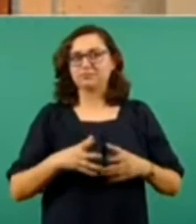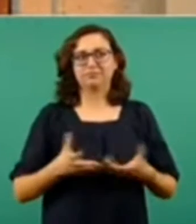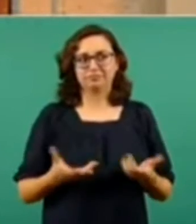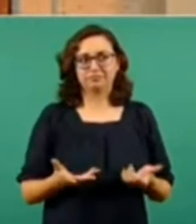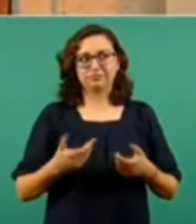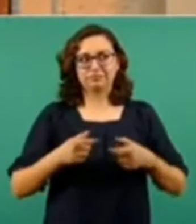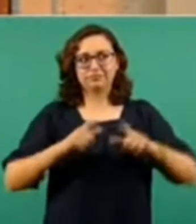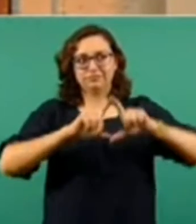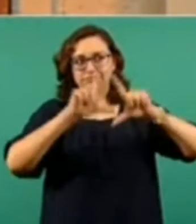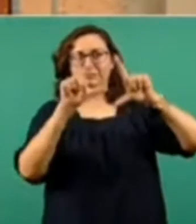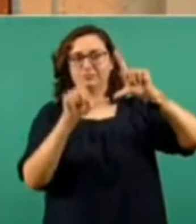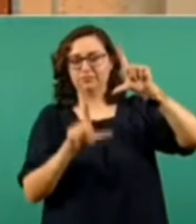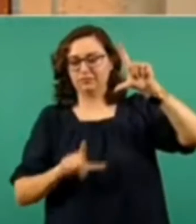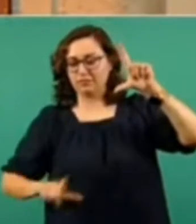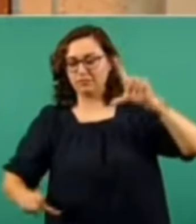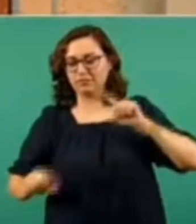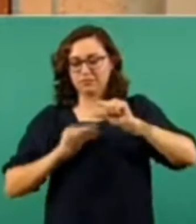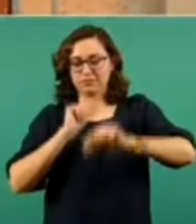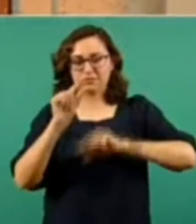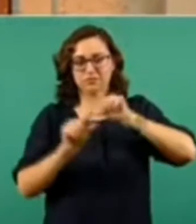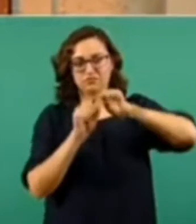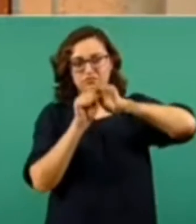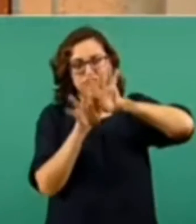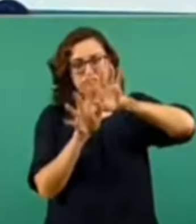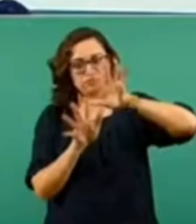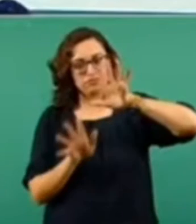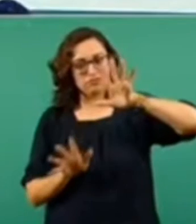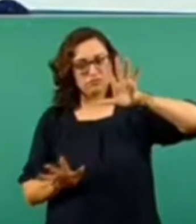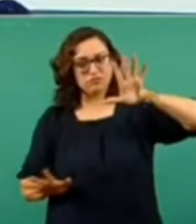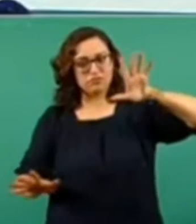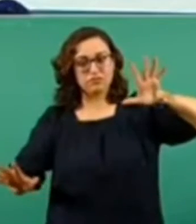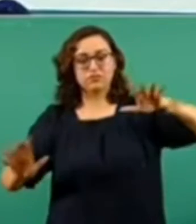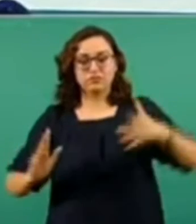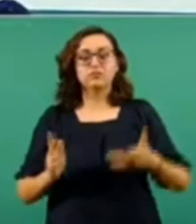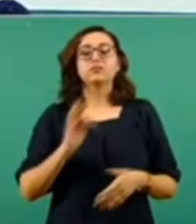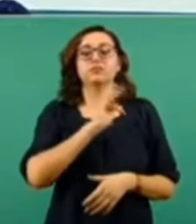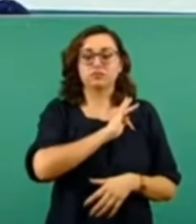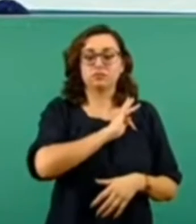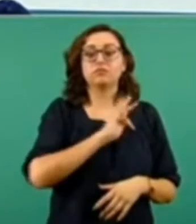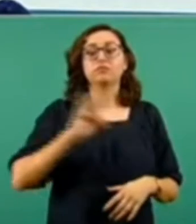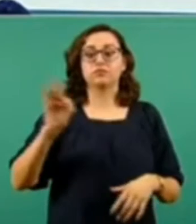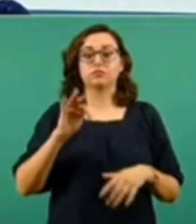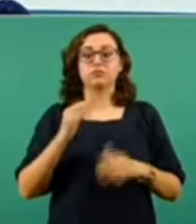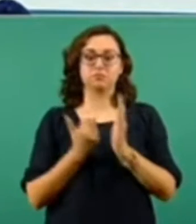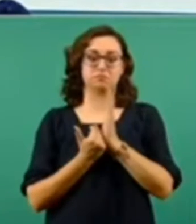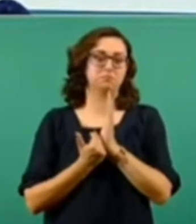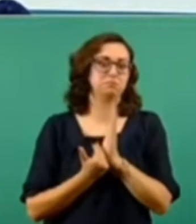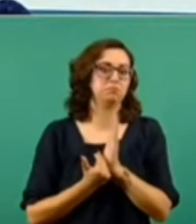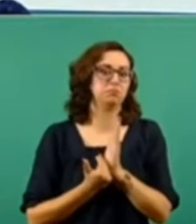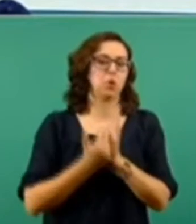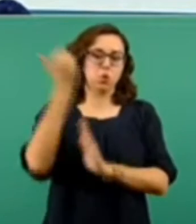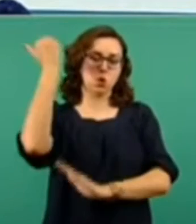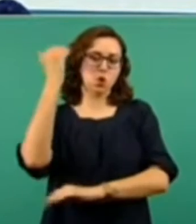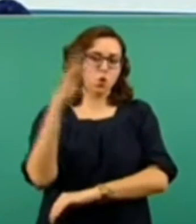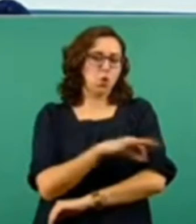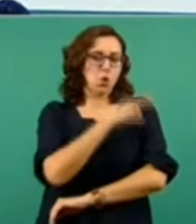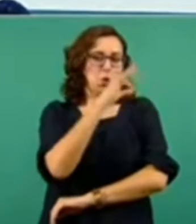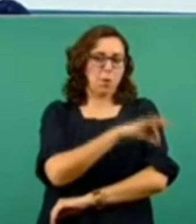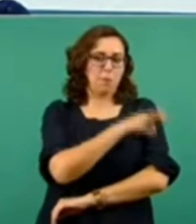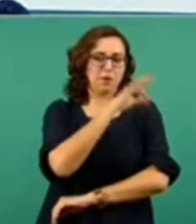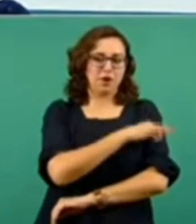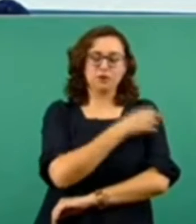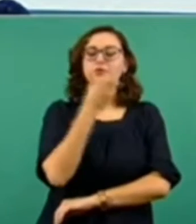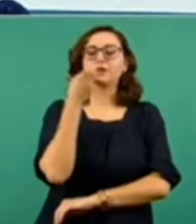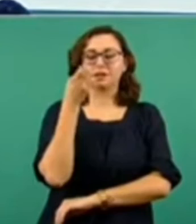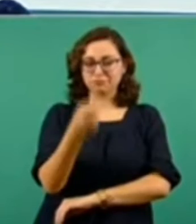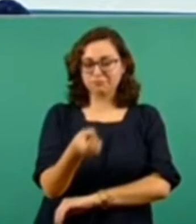en otras entidades, y esto genera que puedan realizarse y llevarse a cabo estos incrementos. Y como vemos, pues una tendencia